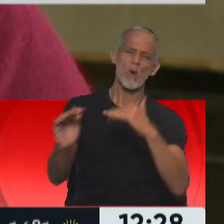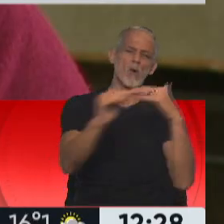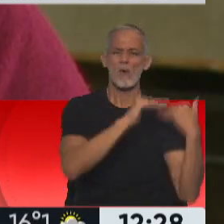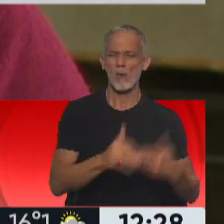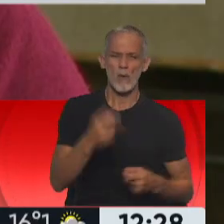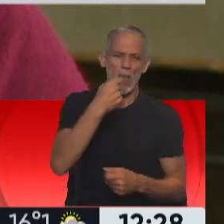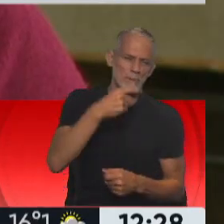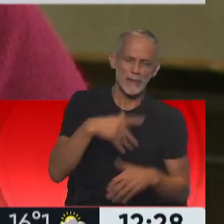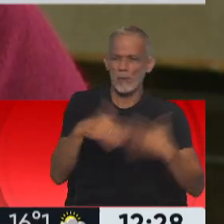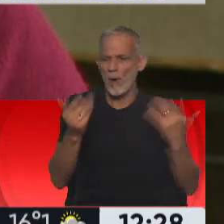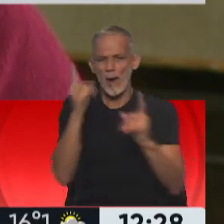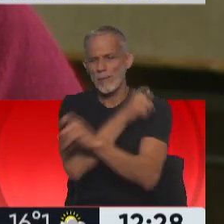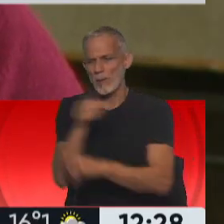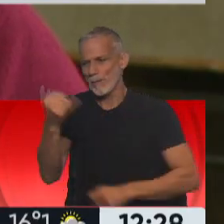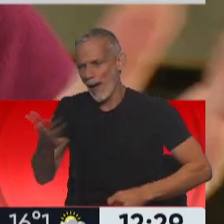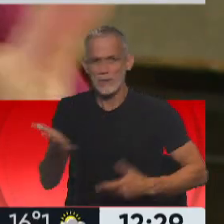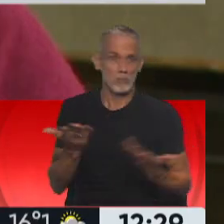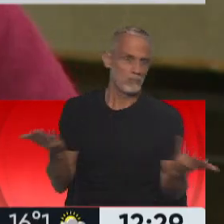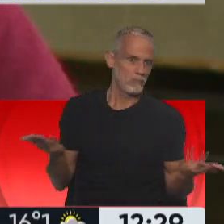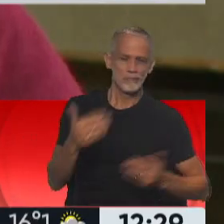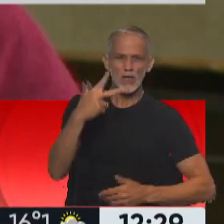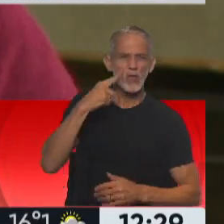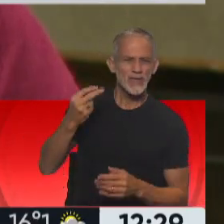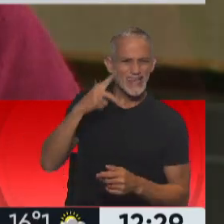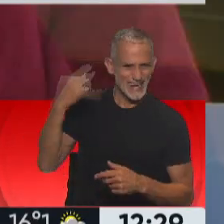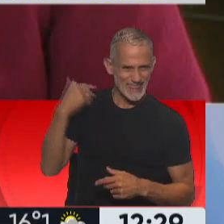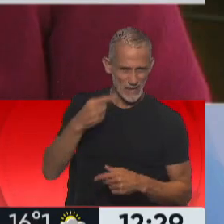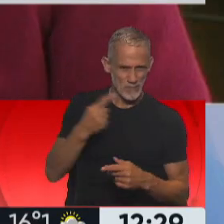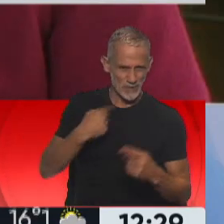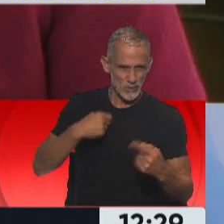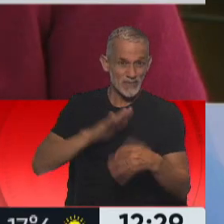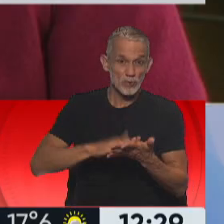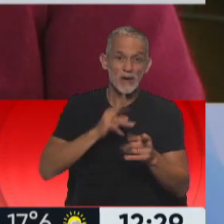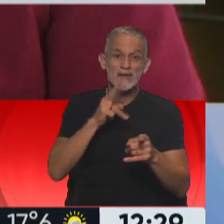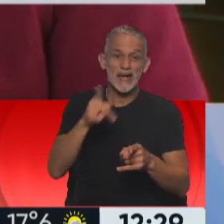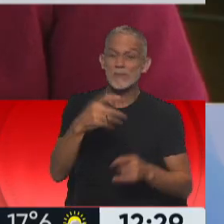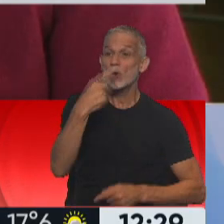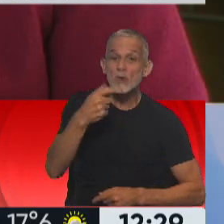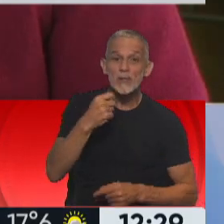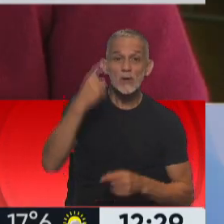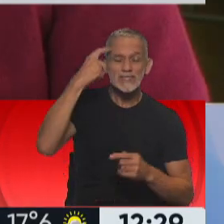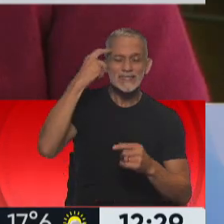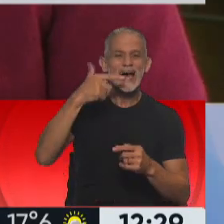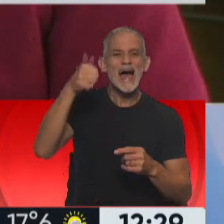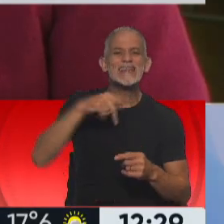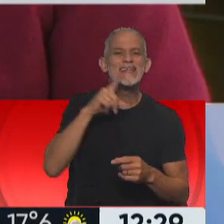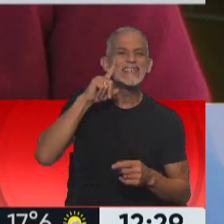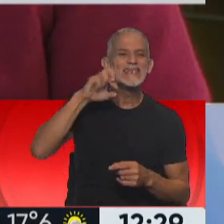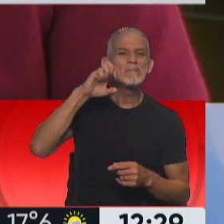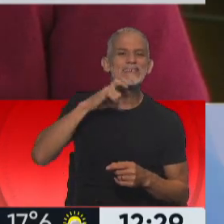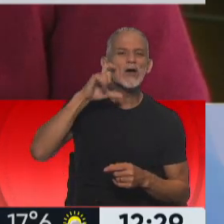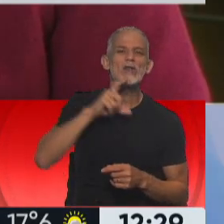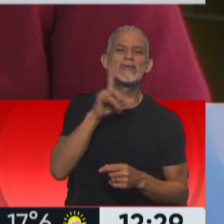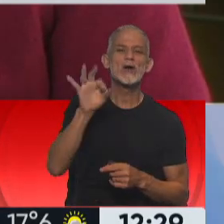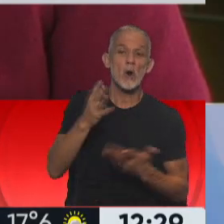una medicación a una patología. A mí los otros días me consultaban por ese caso y me decían, está tomando un antipsicótico. ¿Qué puede tener? Y